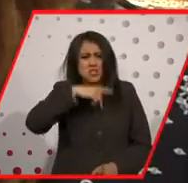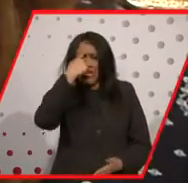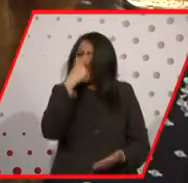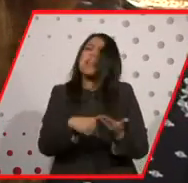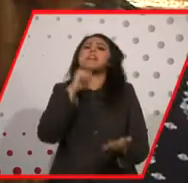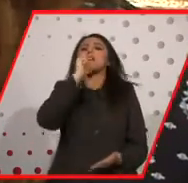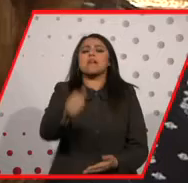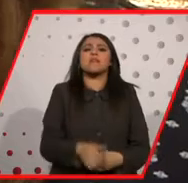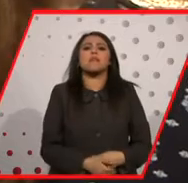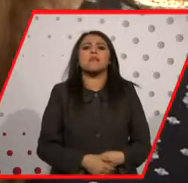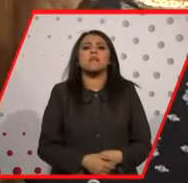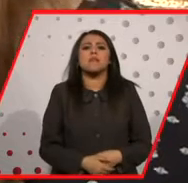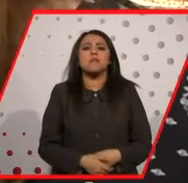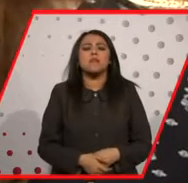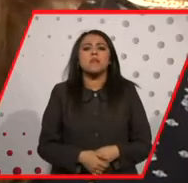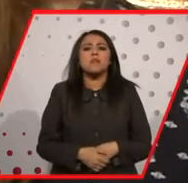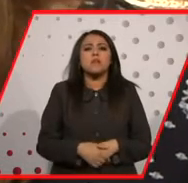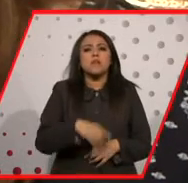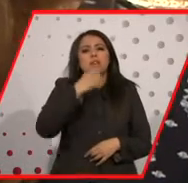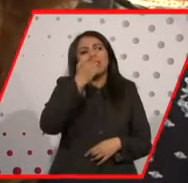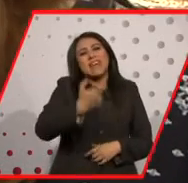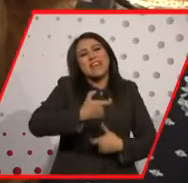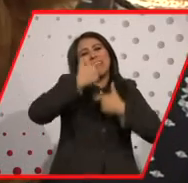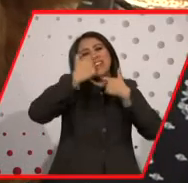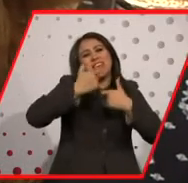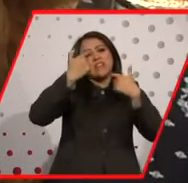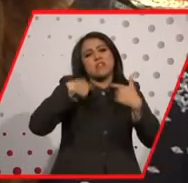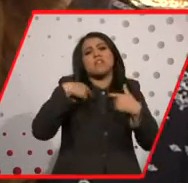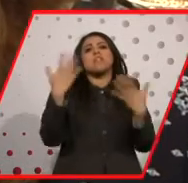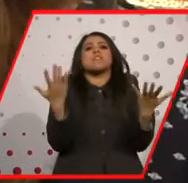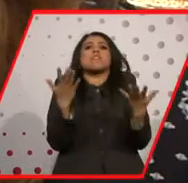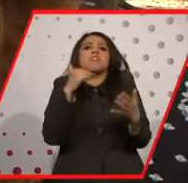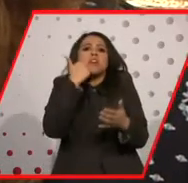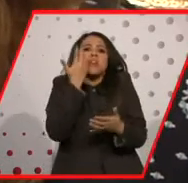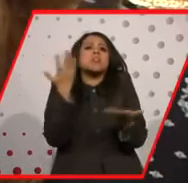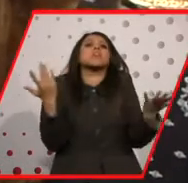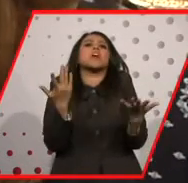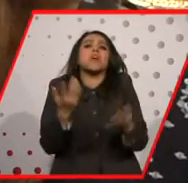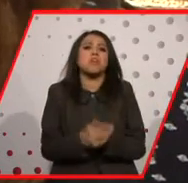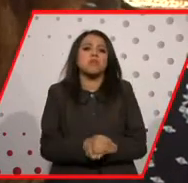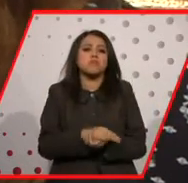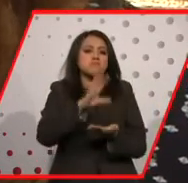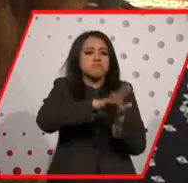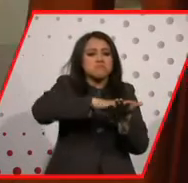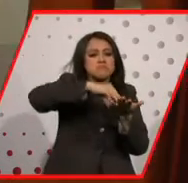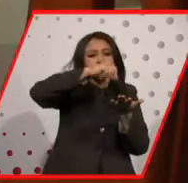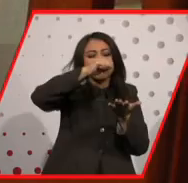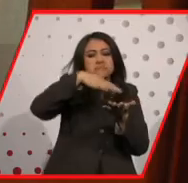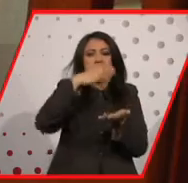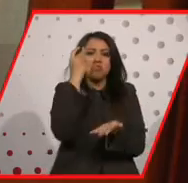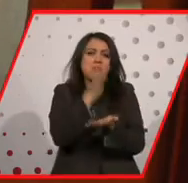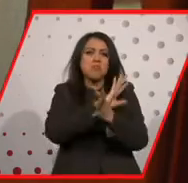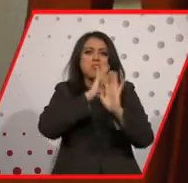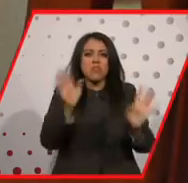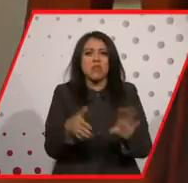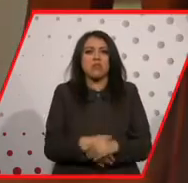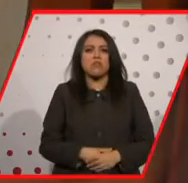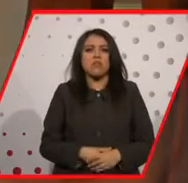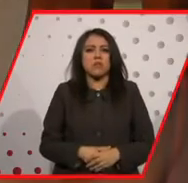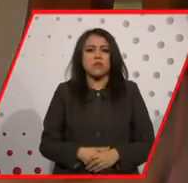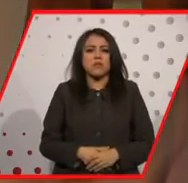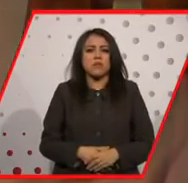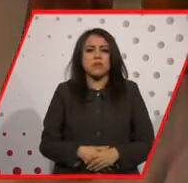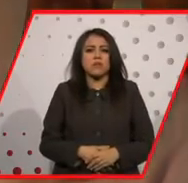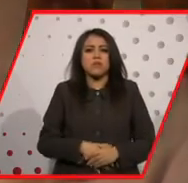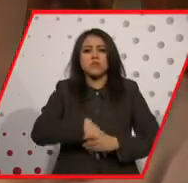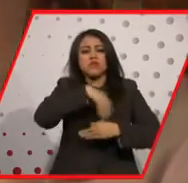ya levantando el acta, así casi riéndose, dicen, bueno, ¿y qué quiere? Pues si son unas cenizas, que no se les puede hacer nada. Y es que por todas las